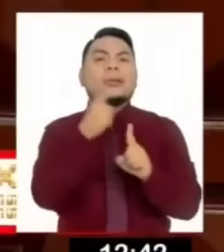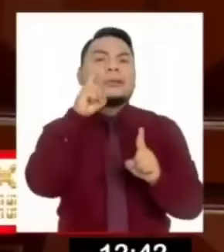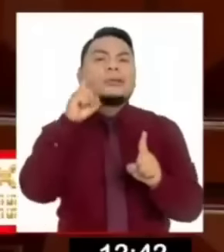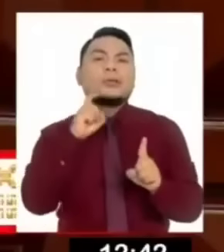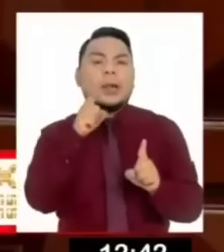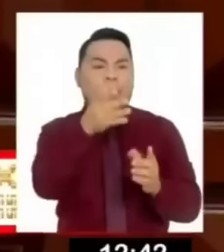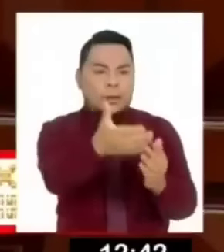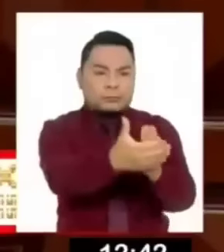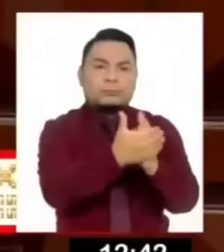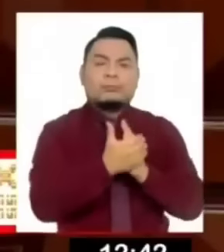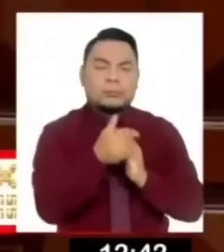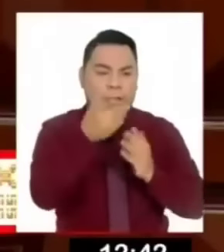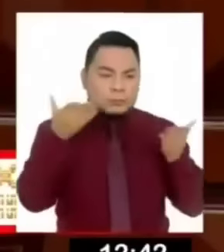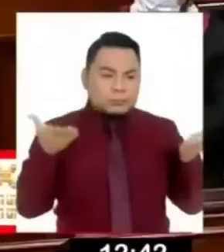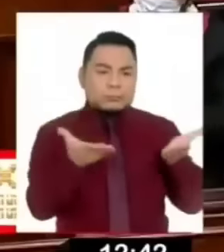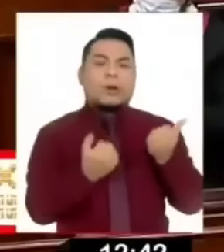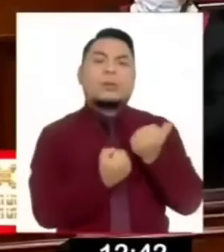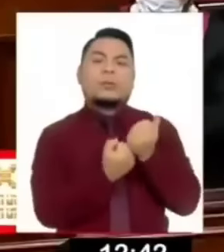sexual.